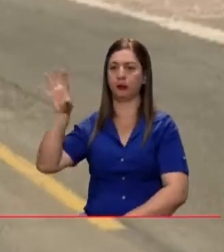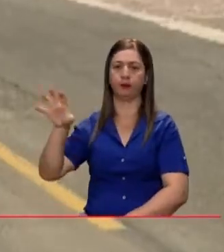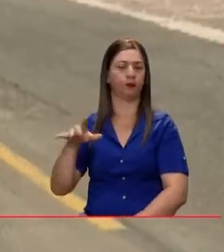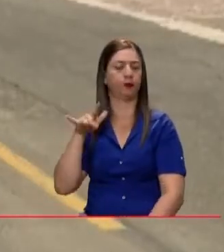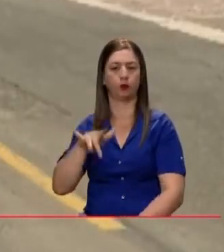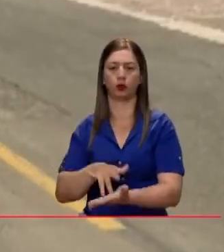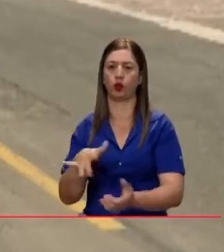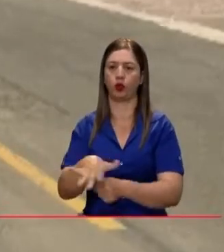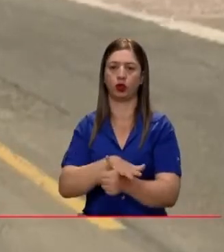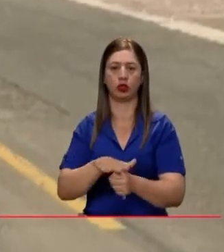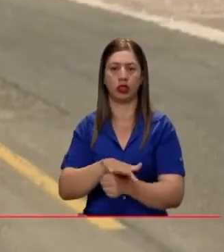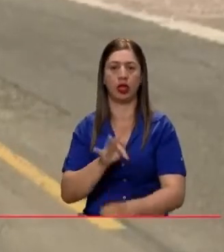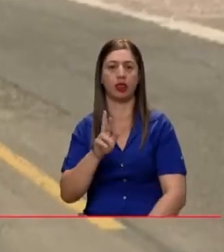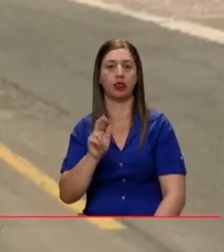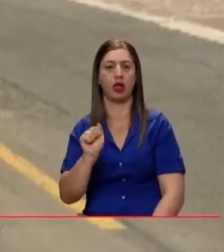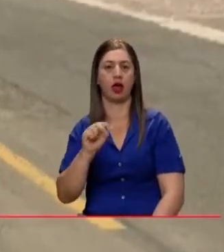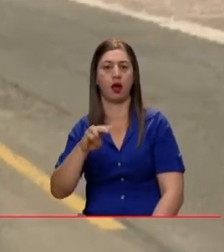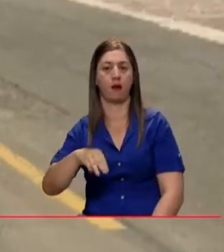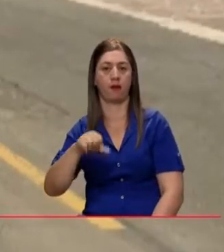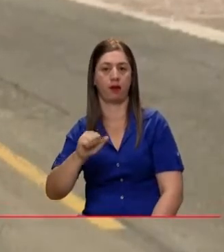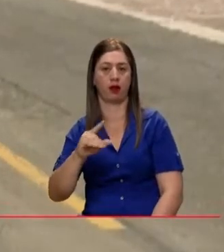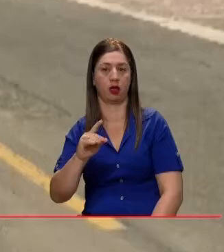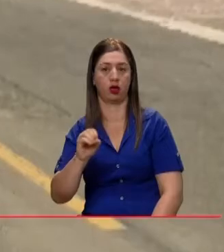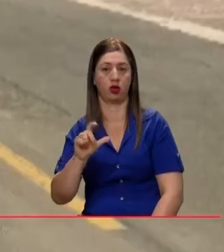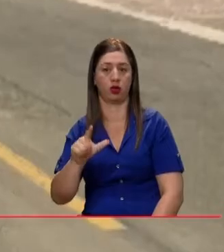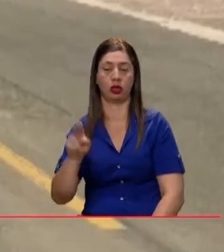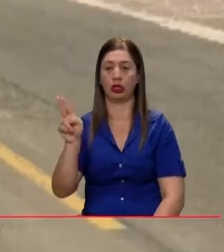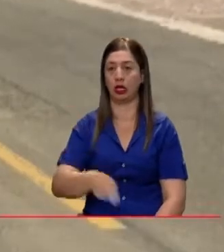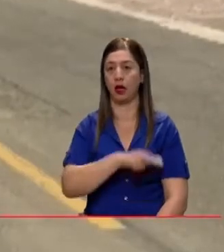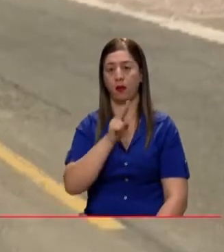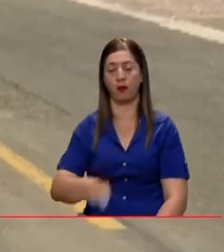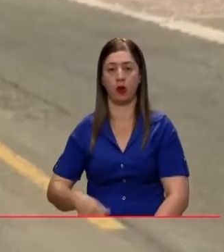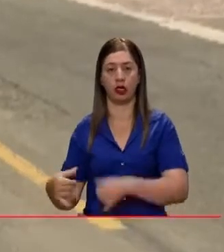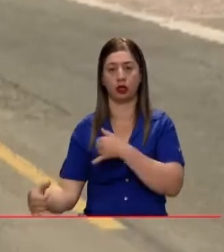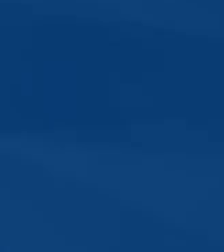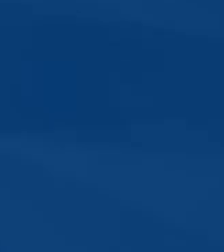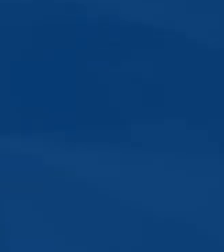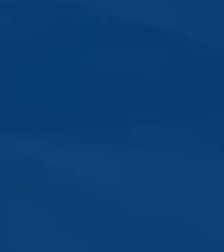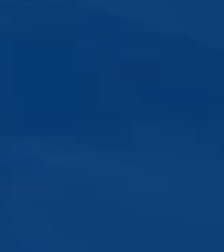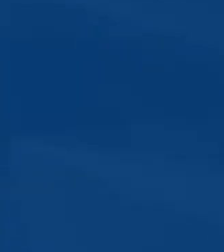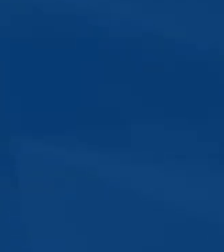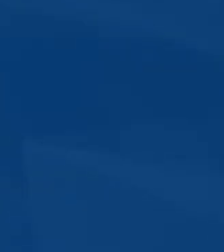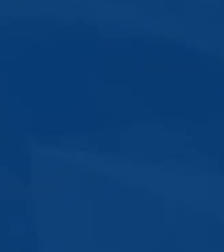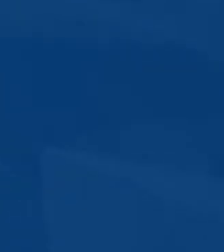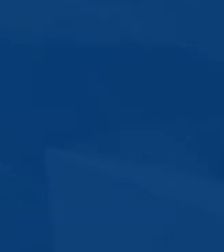esta situación del consumo de tramadol y la sanción de la UCI, la descalificación del Tour de France.